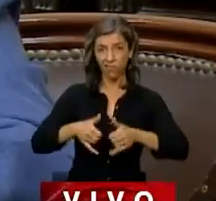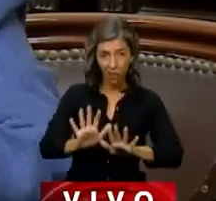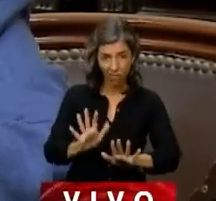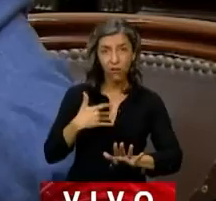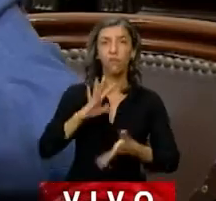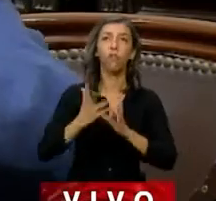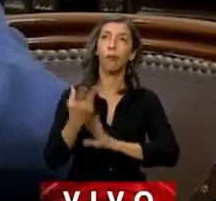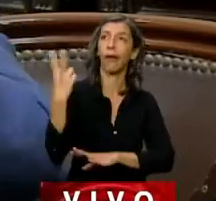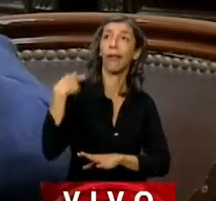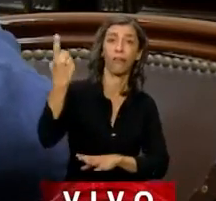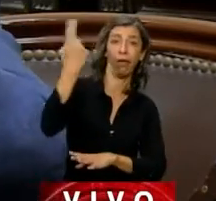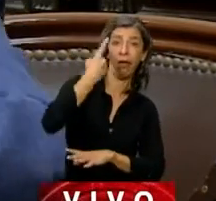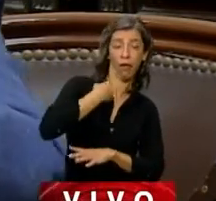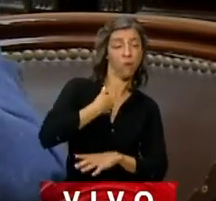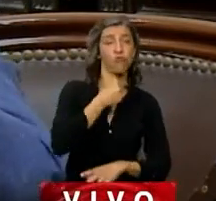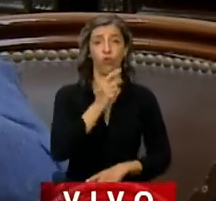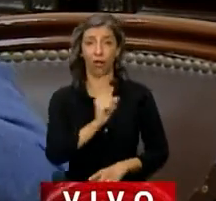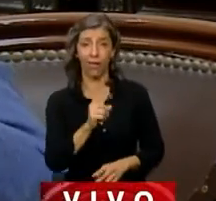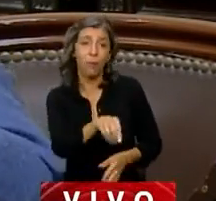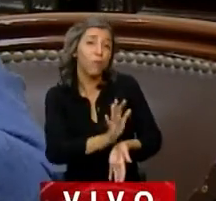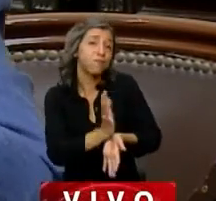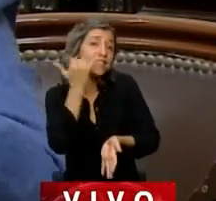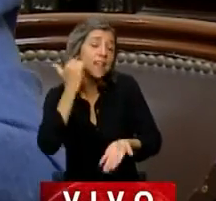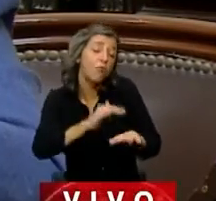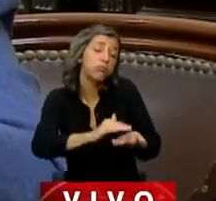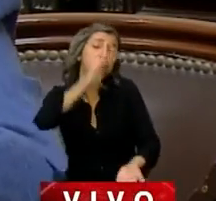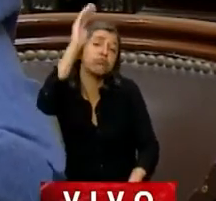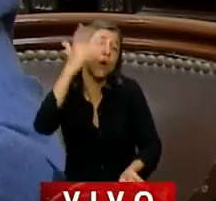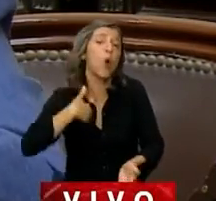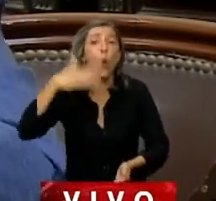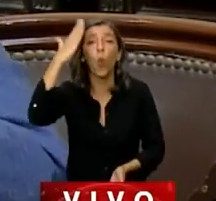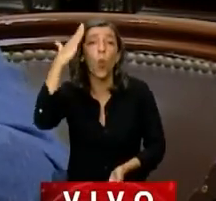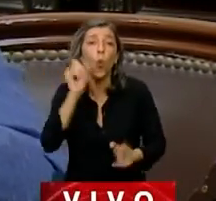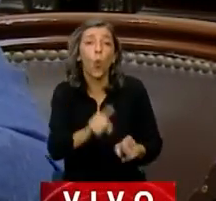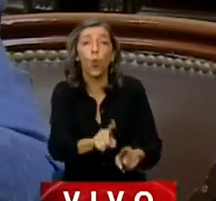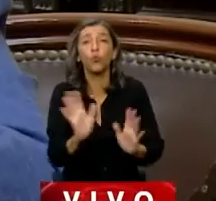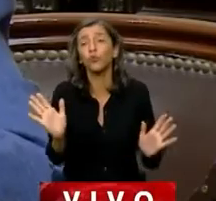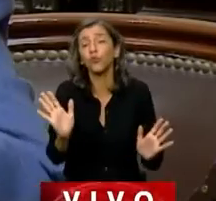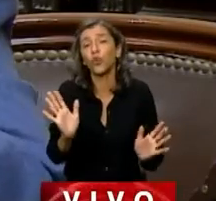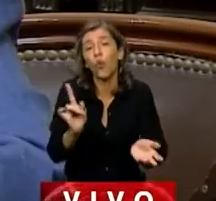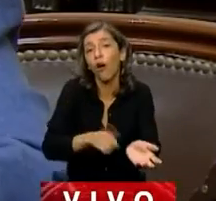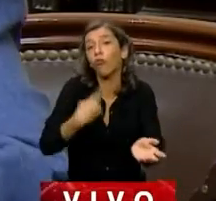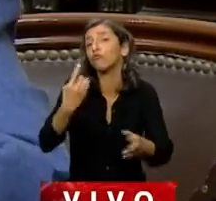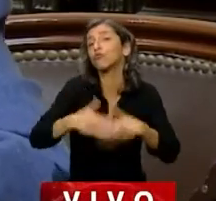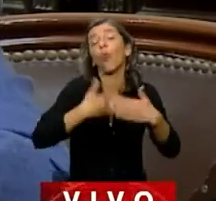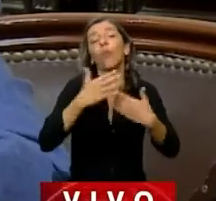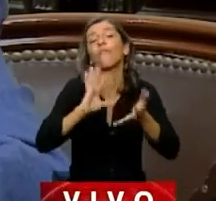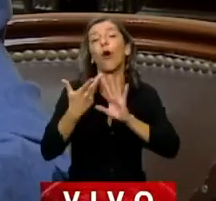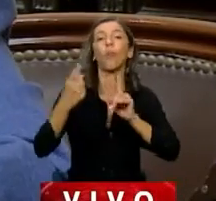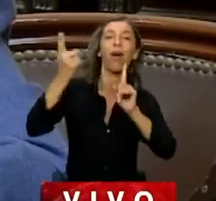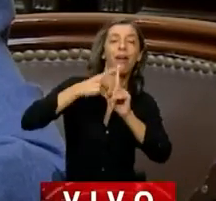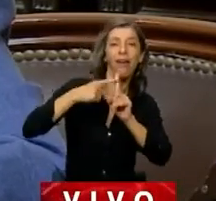cosas no fueron culturalmente ya habituados a lo que significa las relaciones